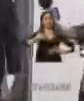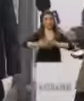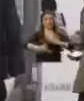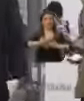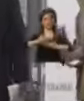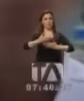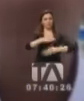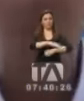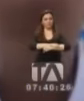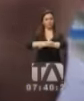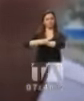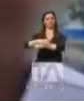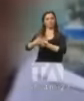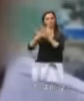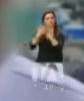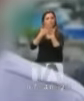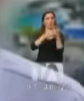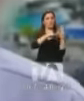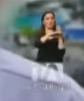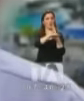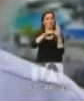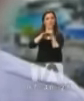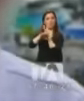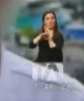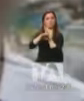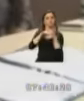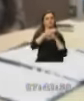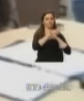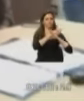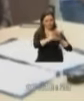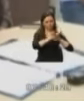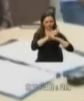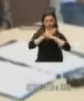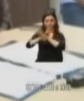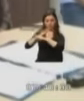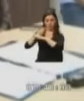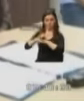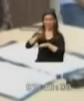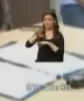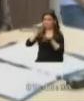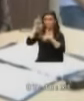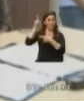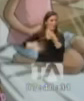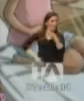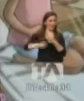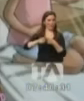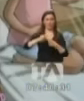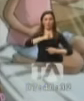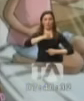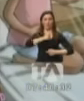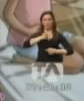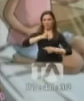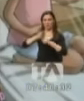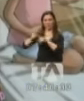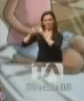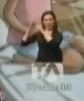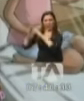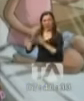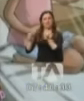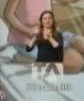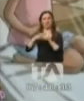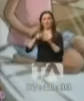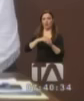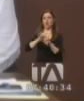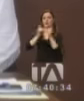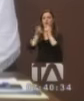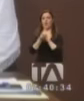preventiva, así como el bloqueo de cuentas y la prohibición de enajenación de bienes. Entre los argumentos, el fiscal le dijo a la jueza que